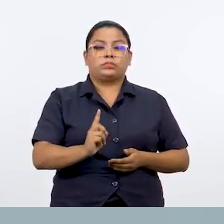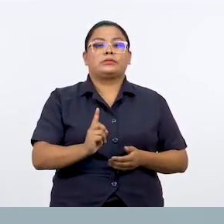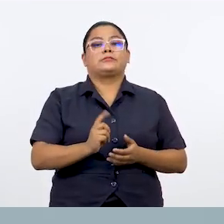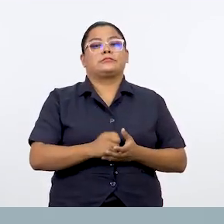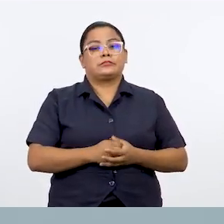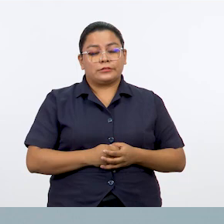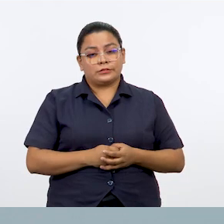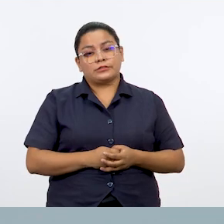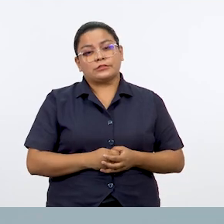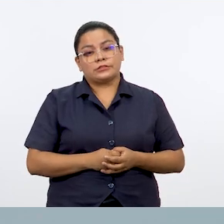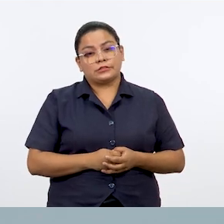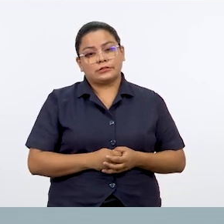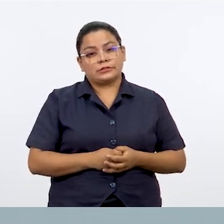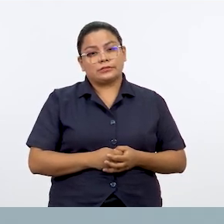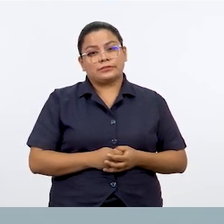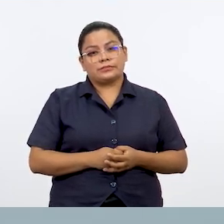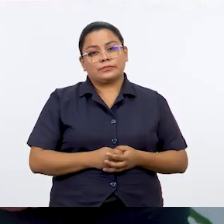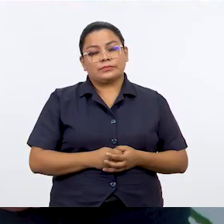1 baja.